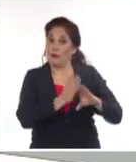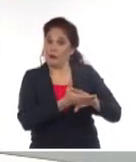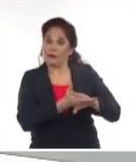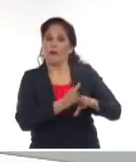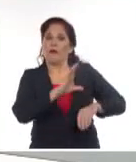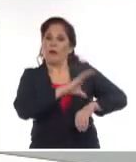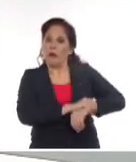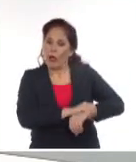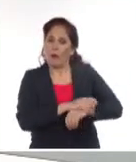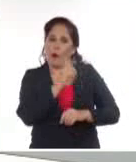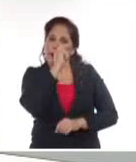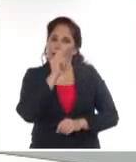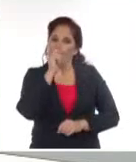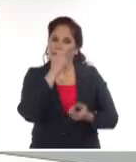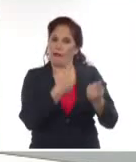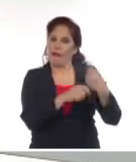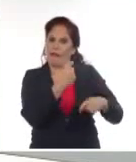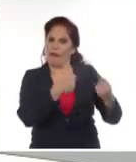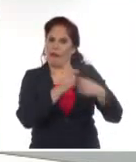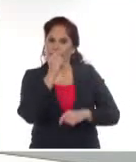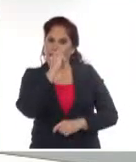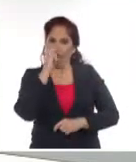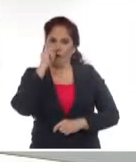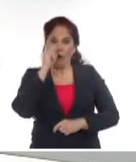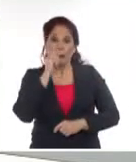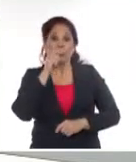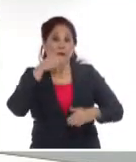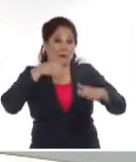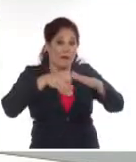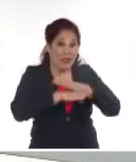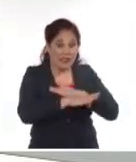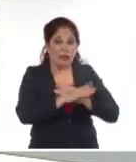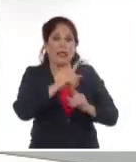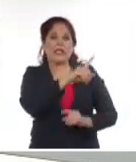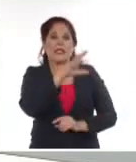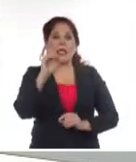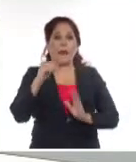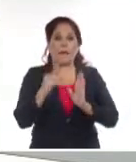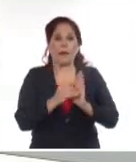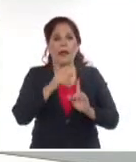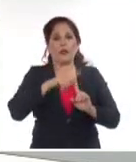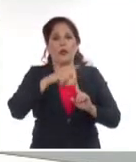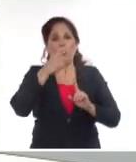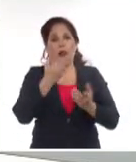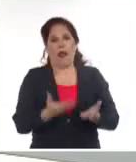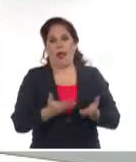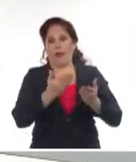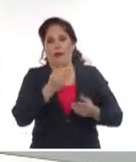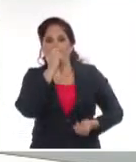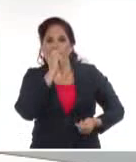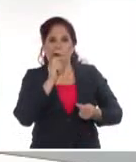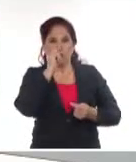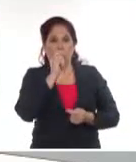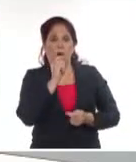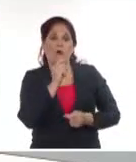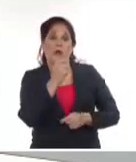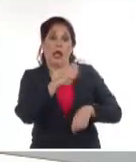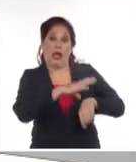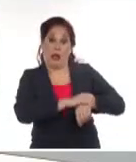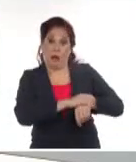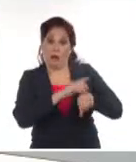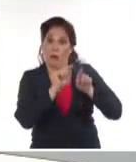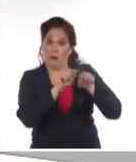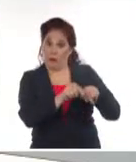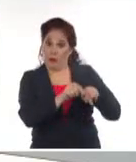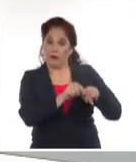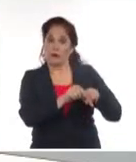narcotráfico. Solamente a ese país entró 100.000 toneladas de droga y cumplió 15 años por ello. Pero en suelo colombiano dirigía